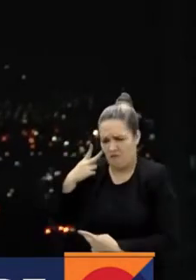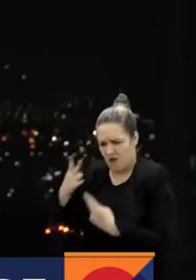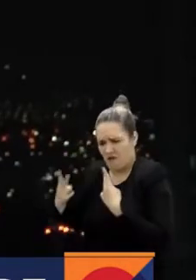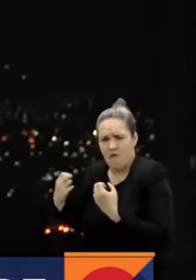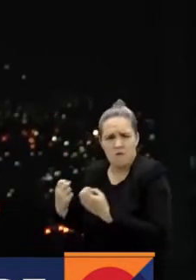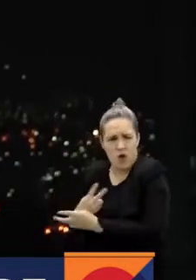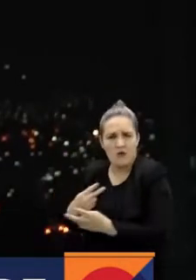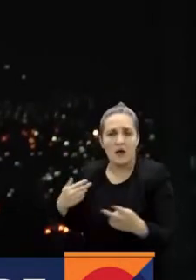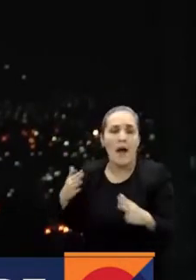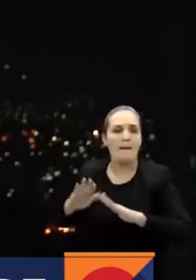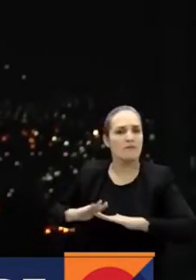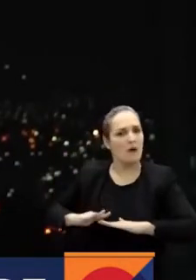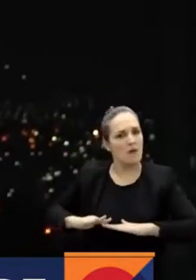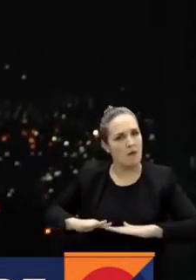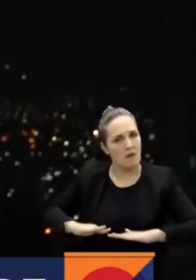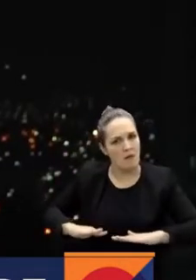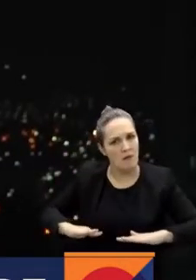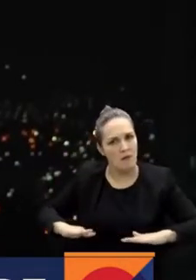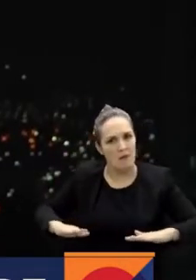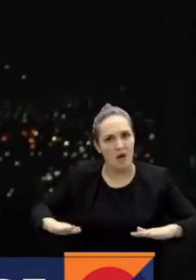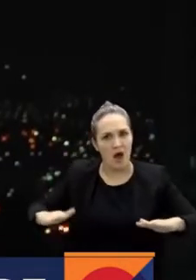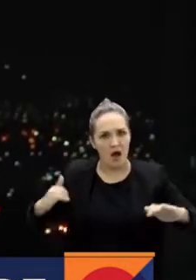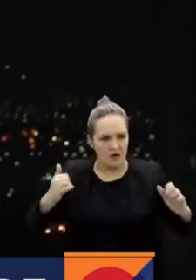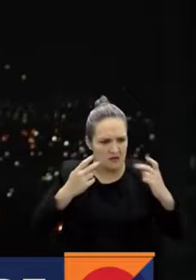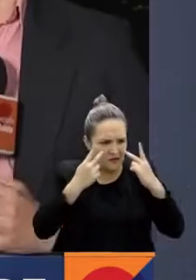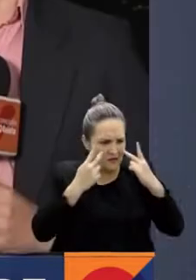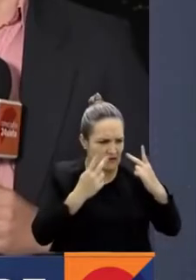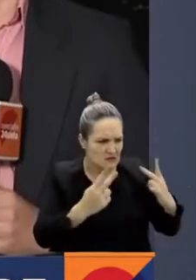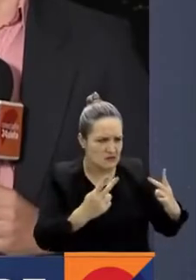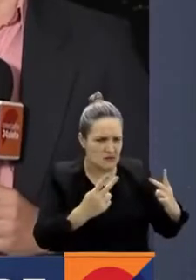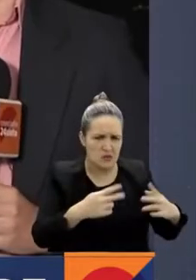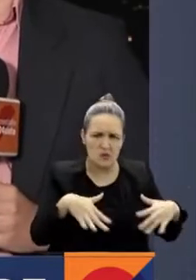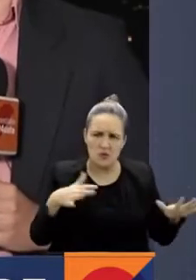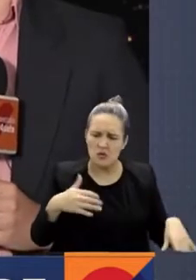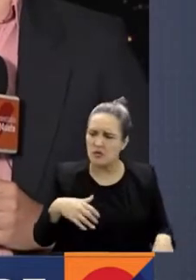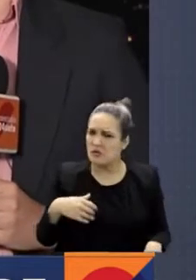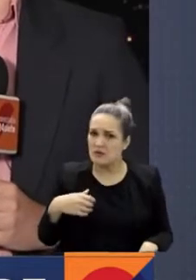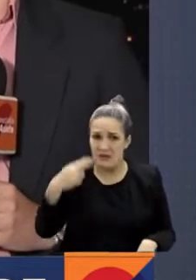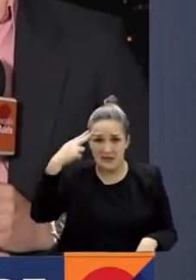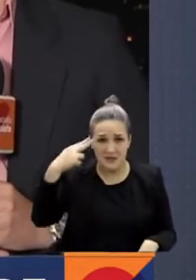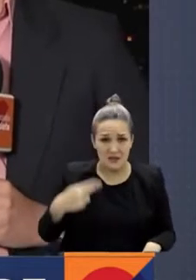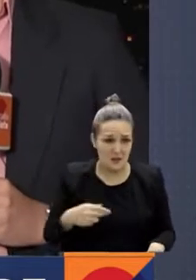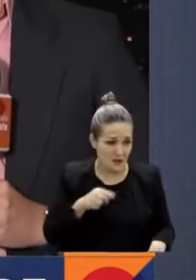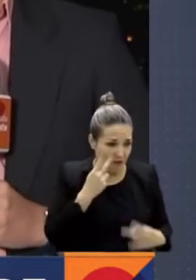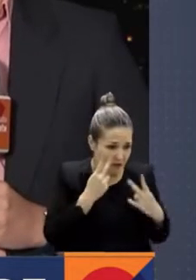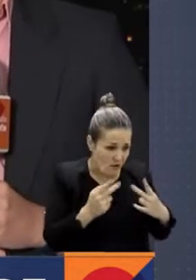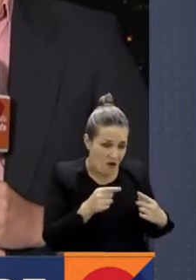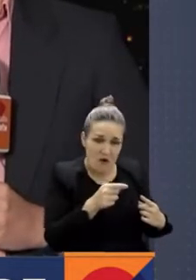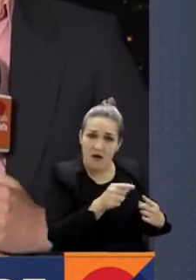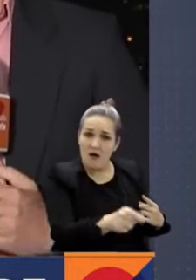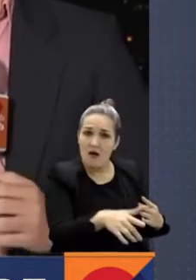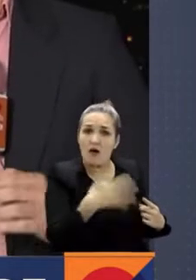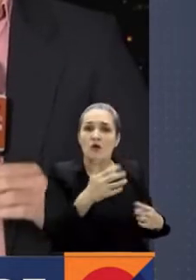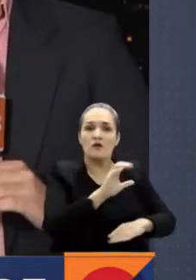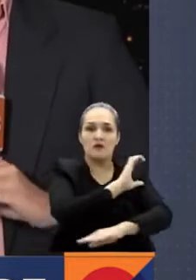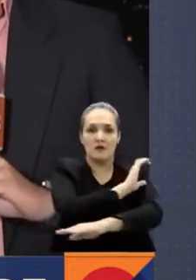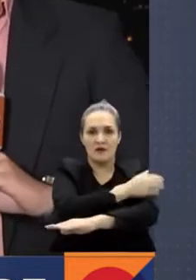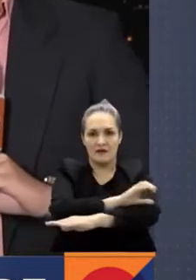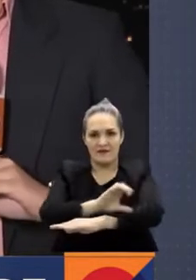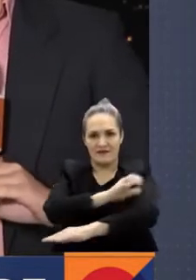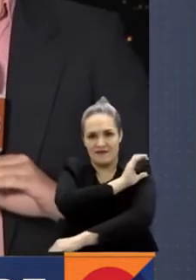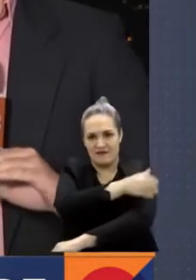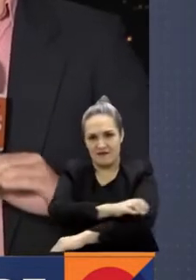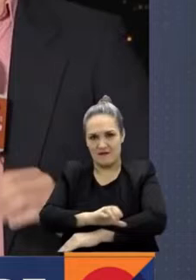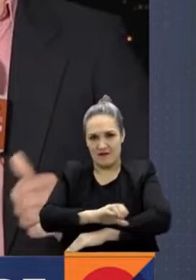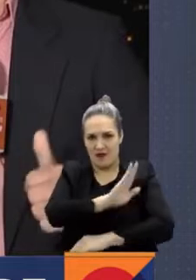de esta manera, ni siquiera aún en los peores momentos de violencia que históricamente ha vivido esta población del Bajo Cauca antioqueño.